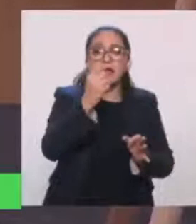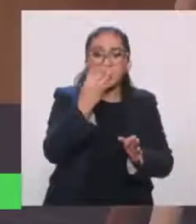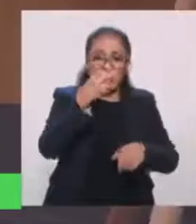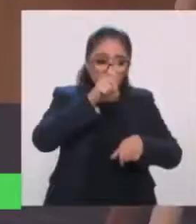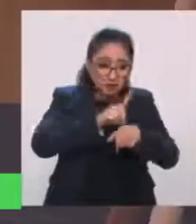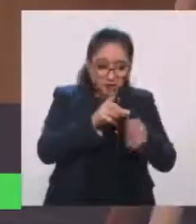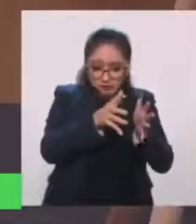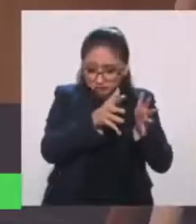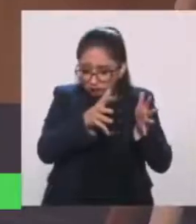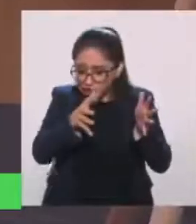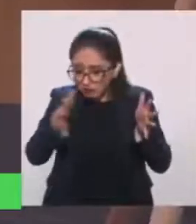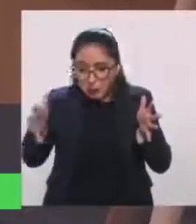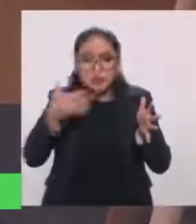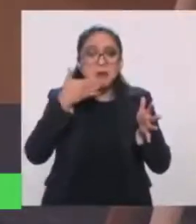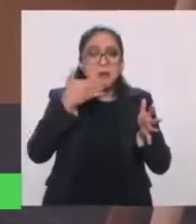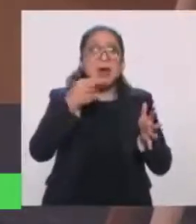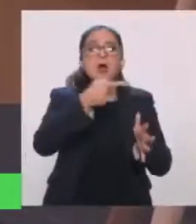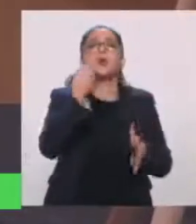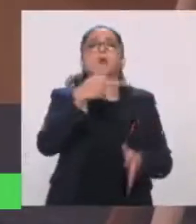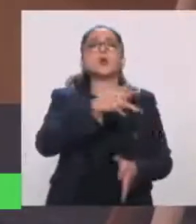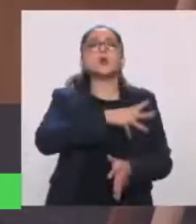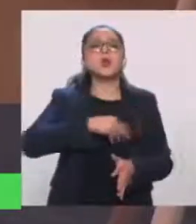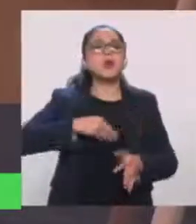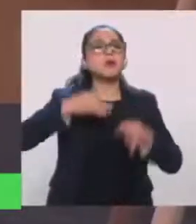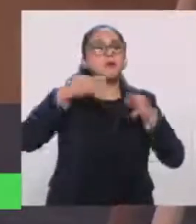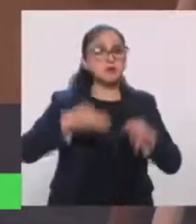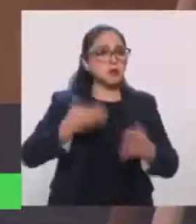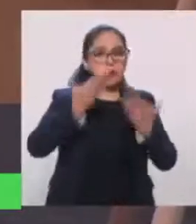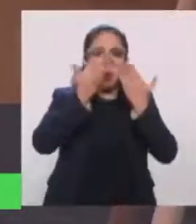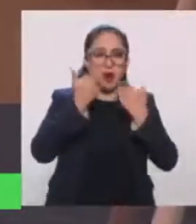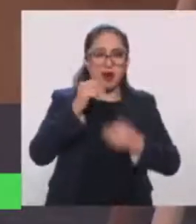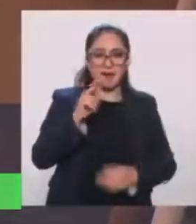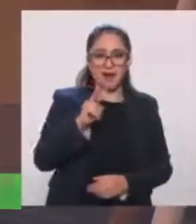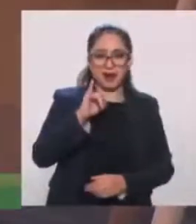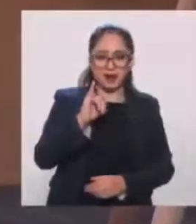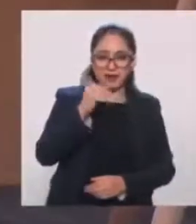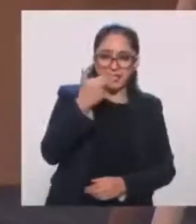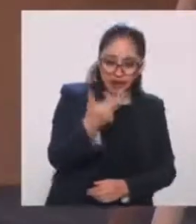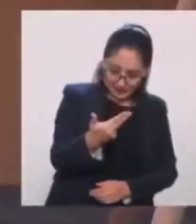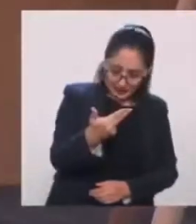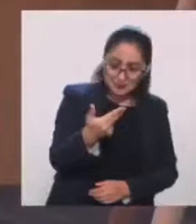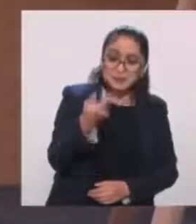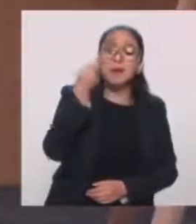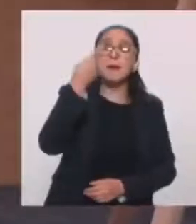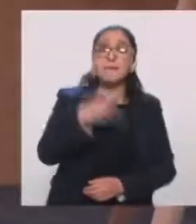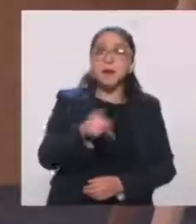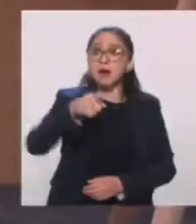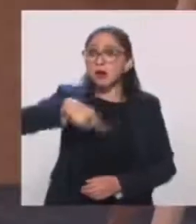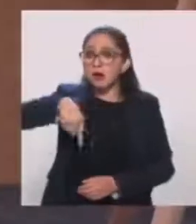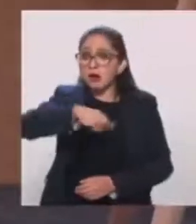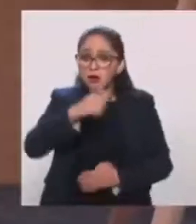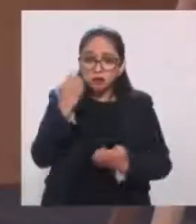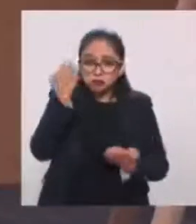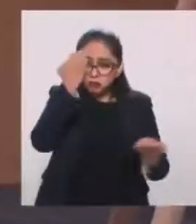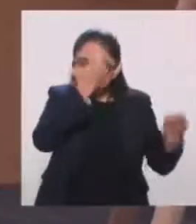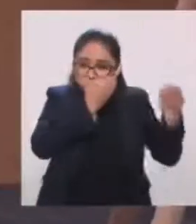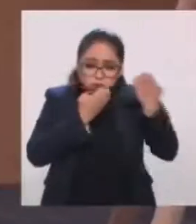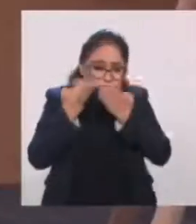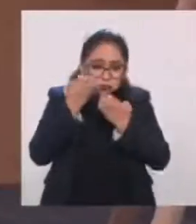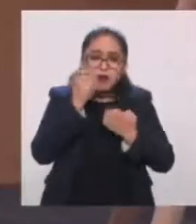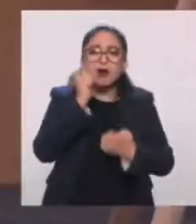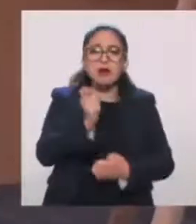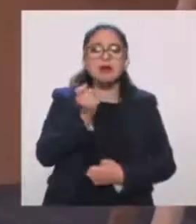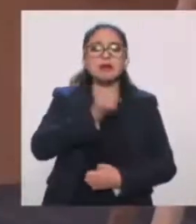diagnóstico. La otra es que cuando conocemos el diagnóstico en forma temprana, empezamos tratamiento. Y los tratamientos actuales